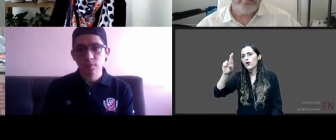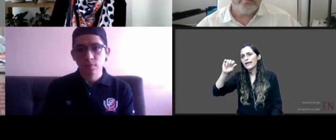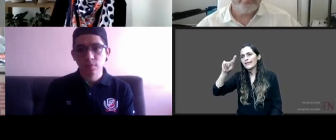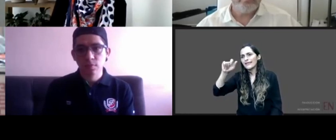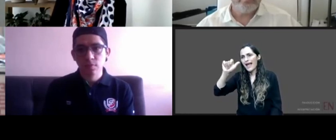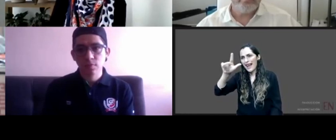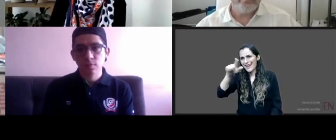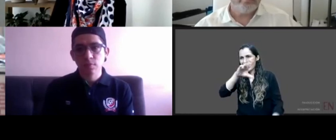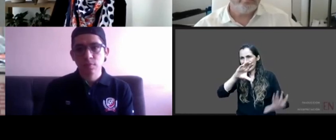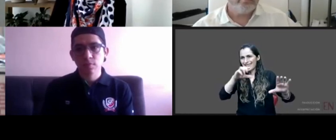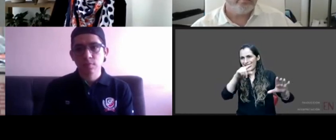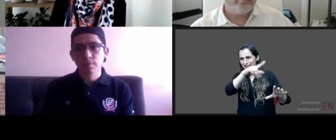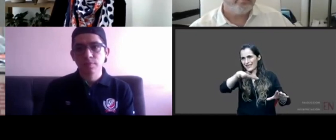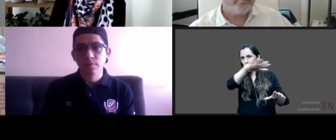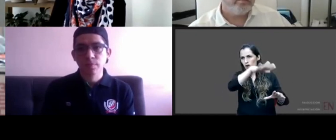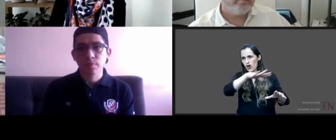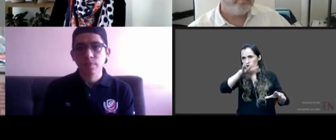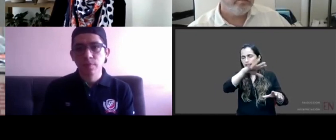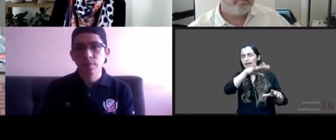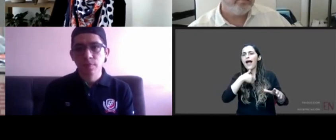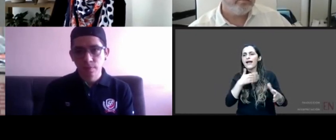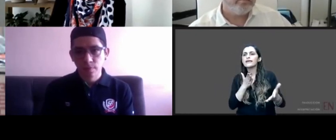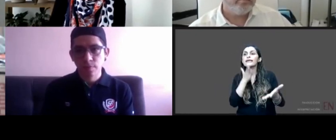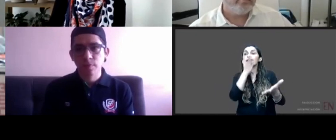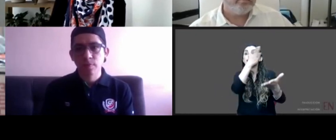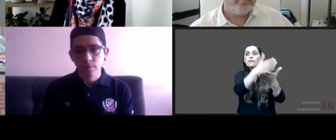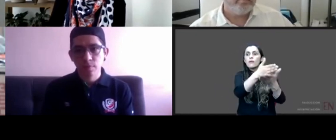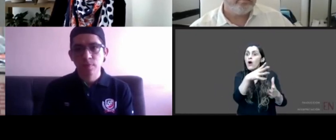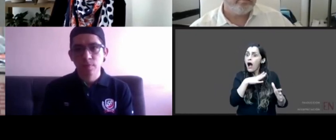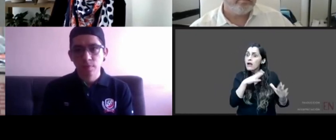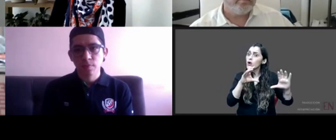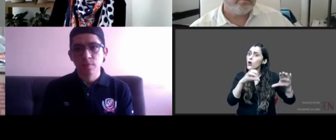son residentes en la ciudad, les es difícil